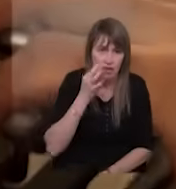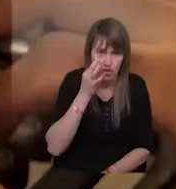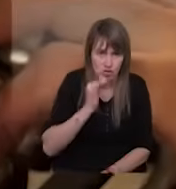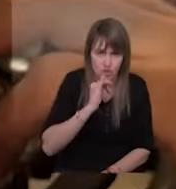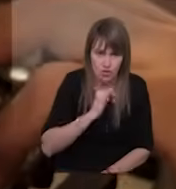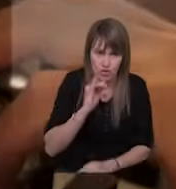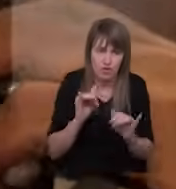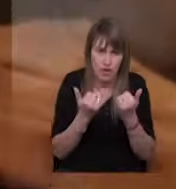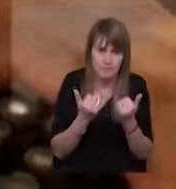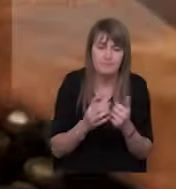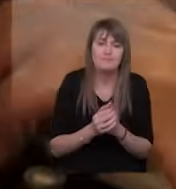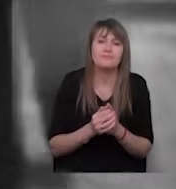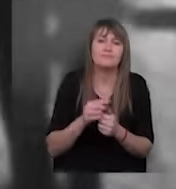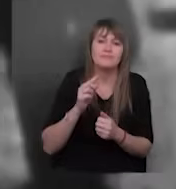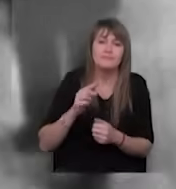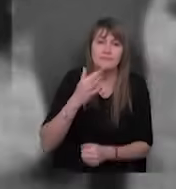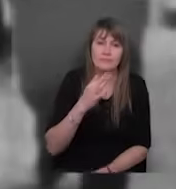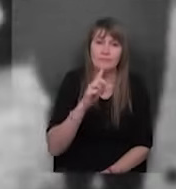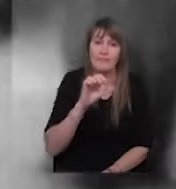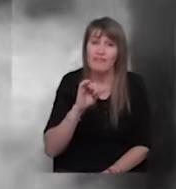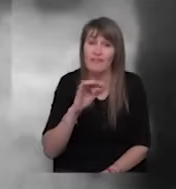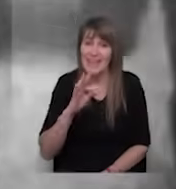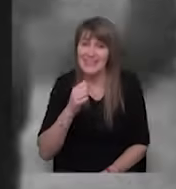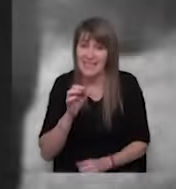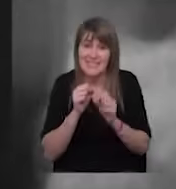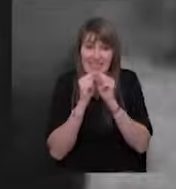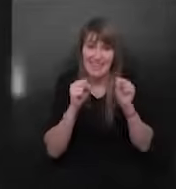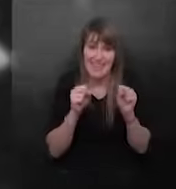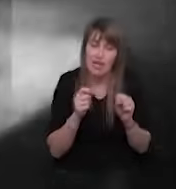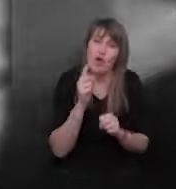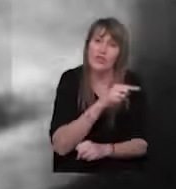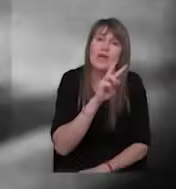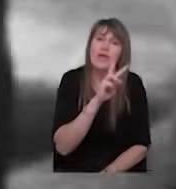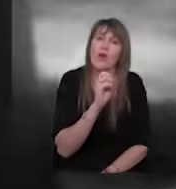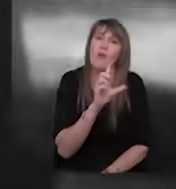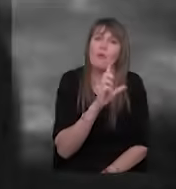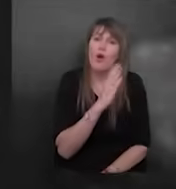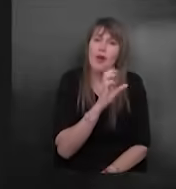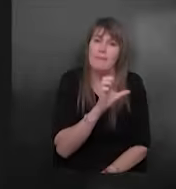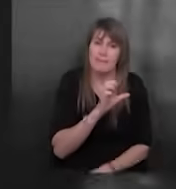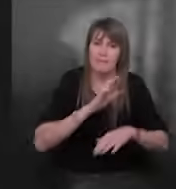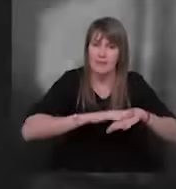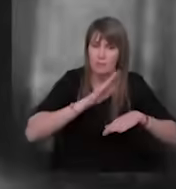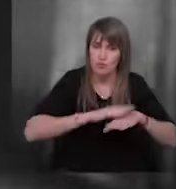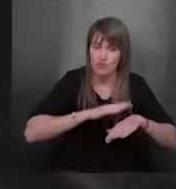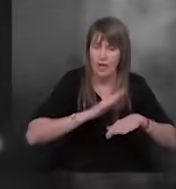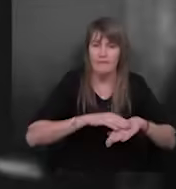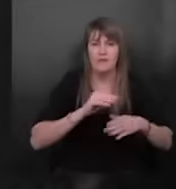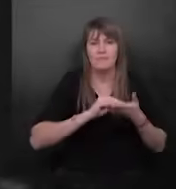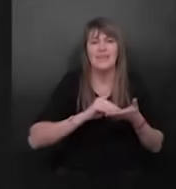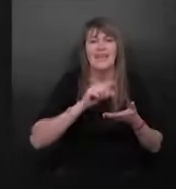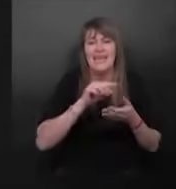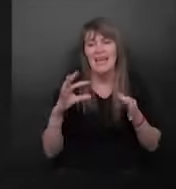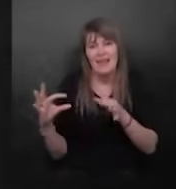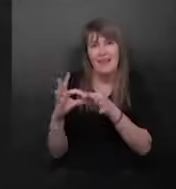Pueblo. El oficial inspector Fleitas era secretario del coronel Volpe, encargado del registro de vecindad, y oficiaba como